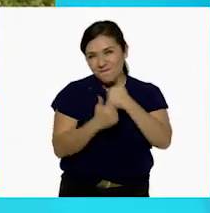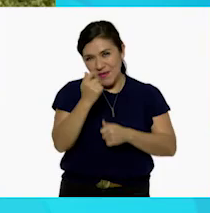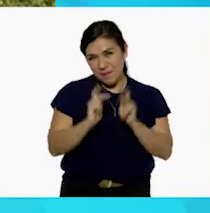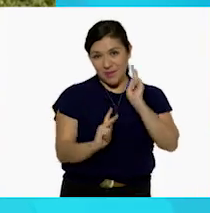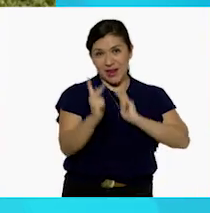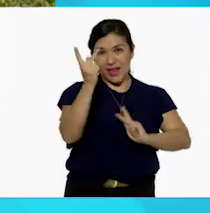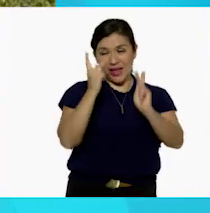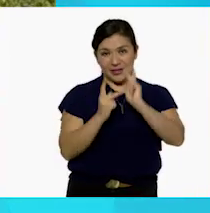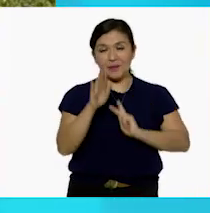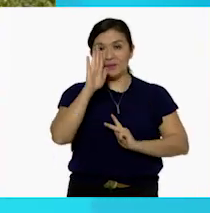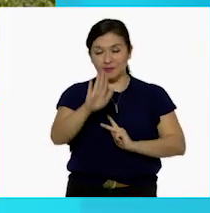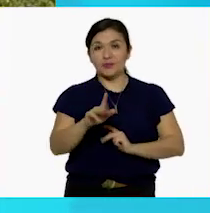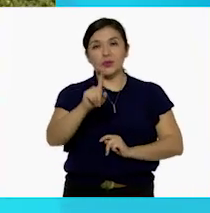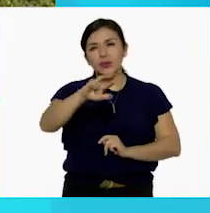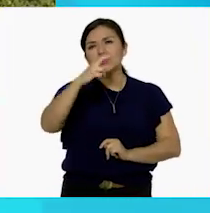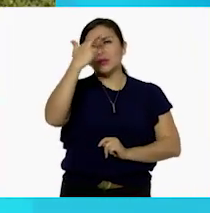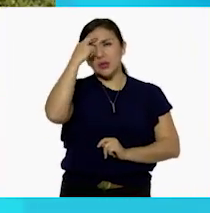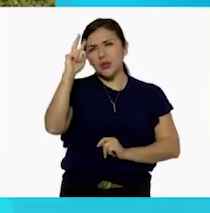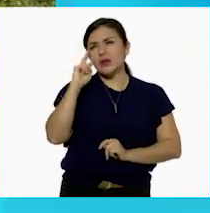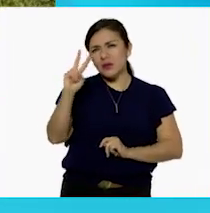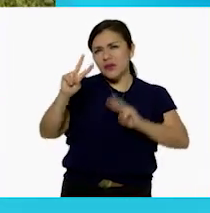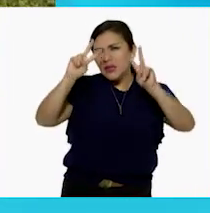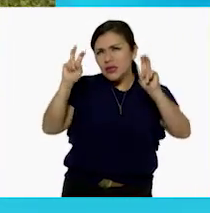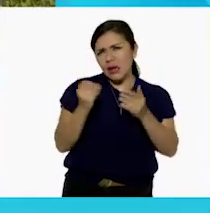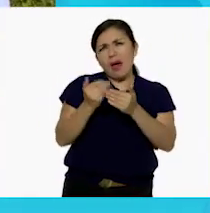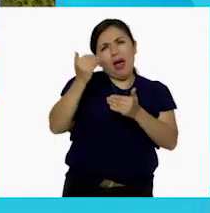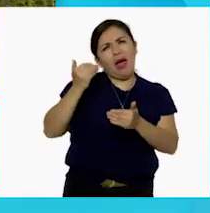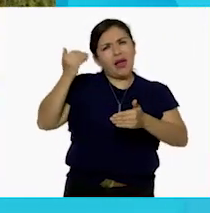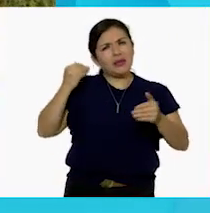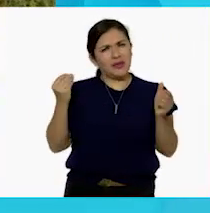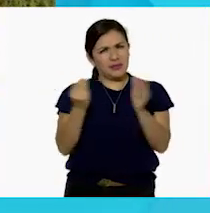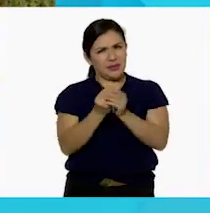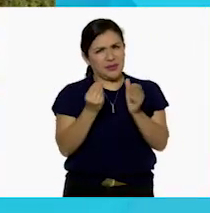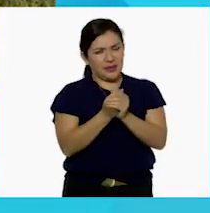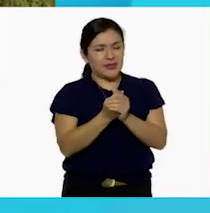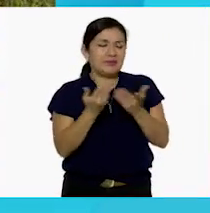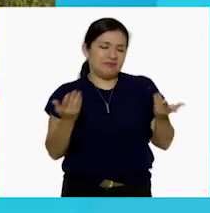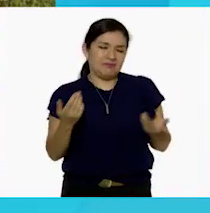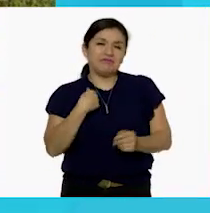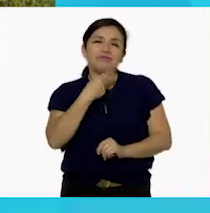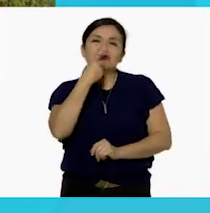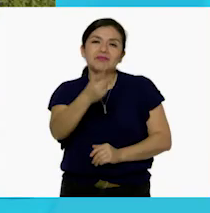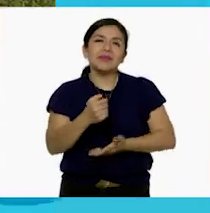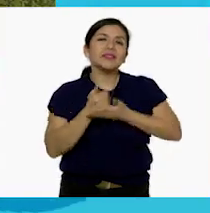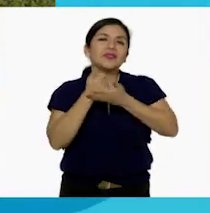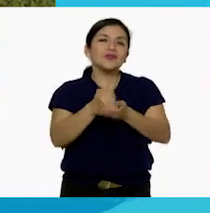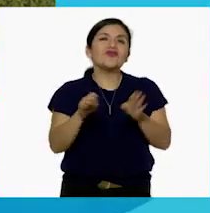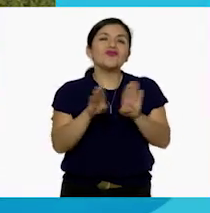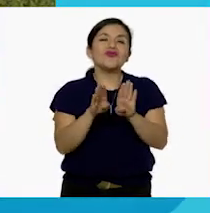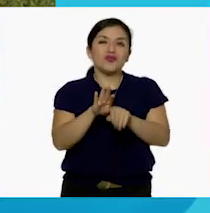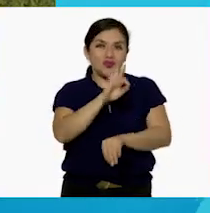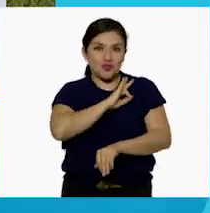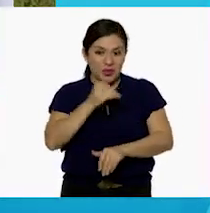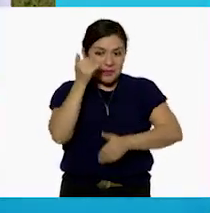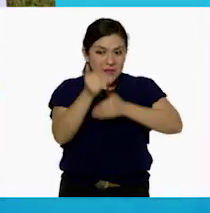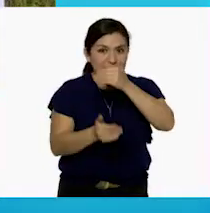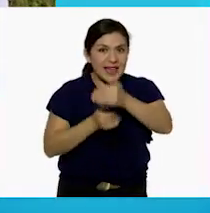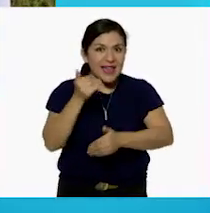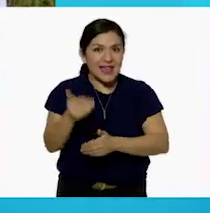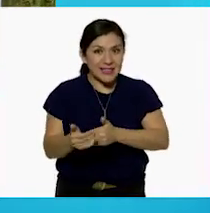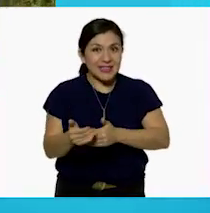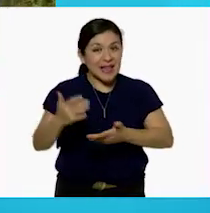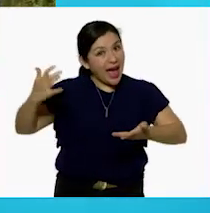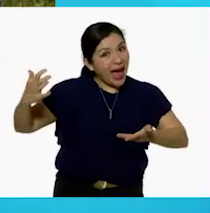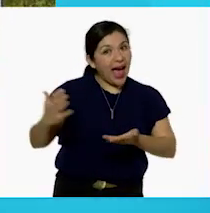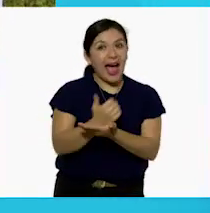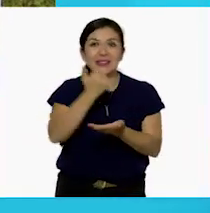plantas. Recuerdan que ya vimos este tema en clases anteriores, por lo que queremos ayudar a poder avanzar y